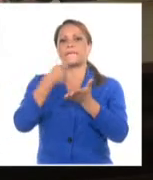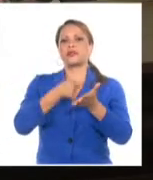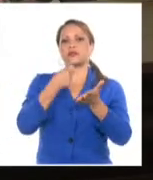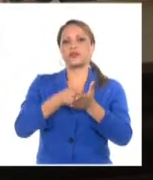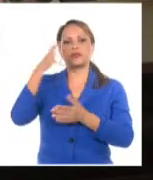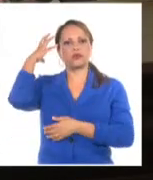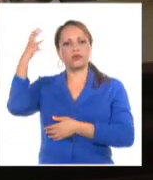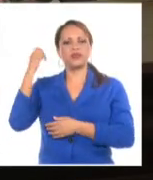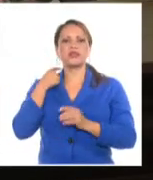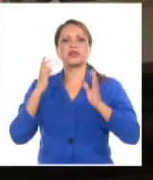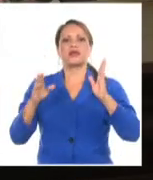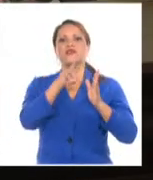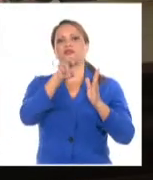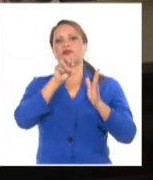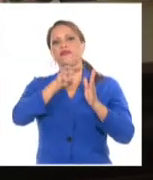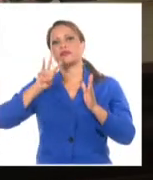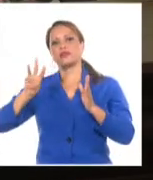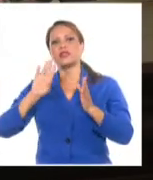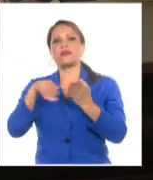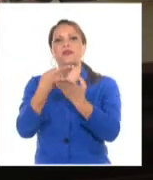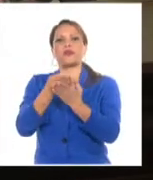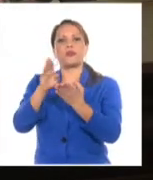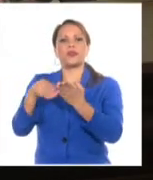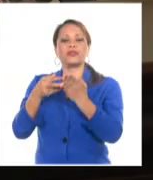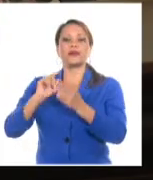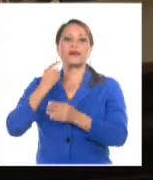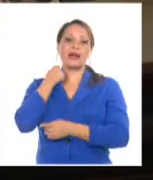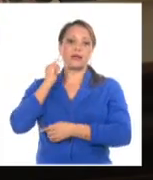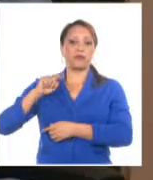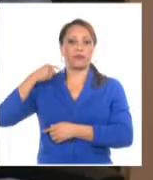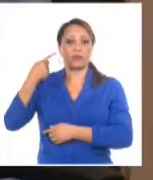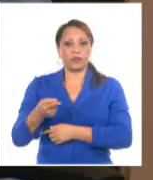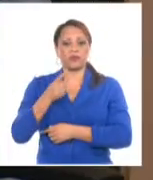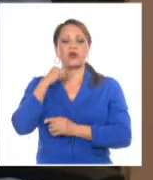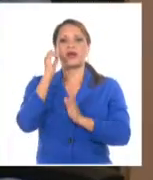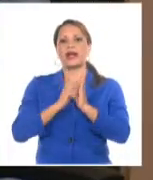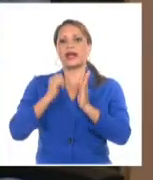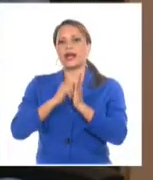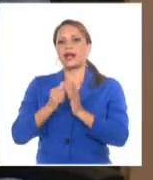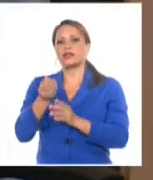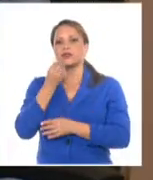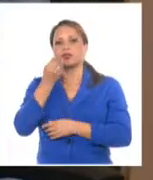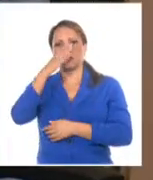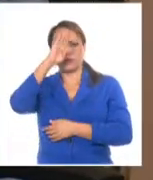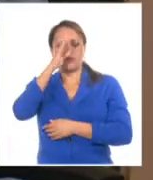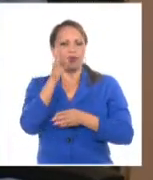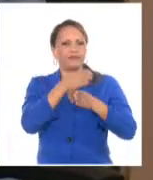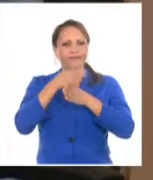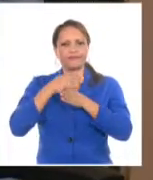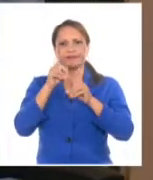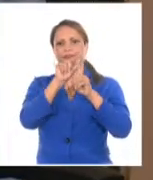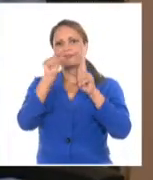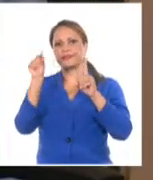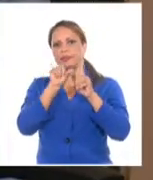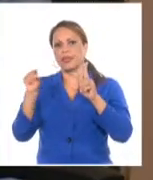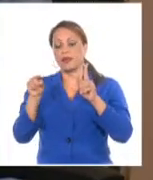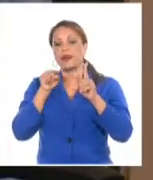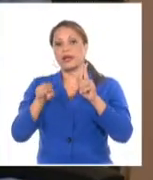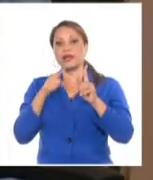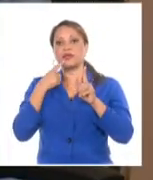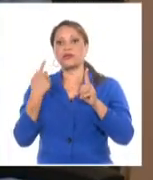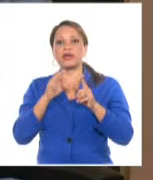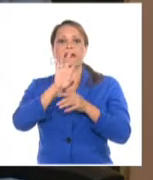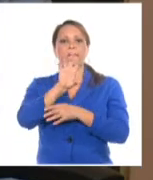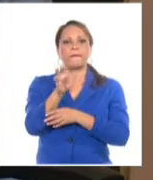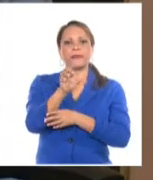del 2023 y la propuesta para el próximo año, los gastos del país, entre otros temas relacionados con la